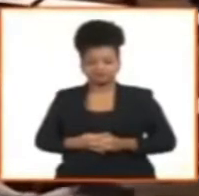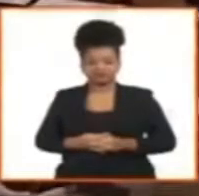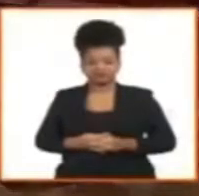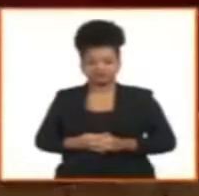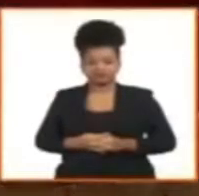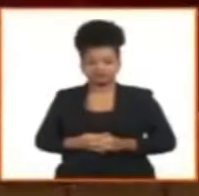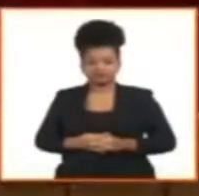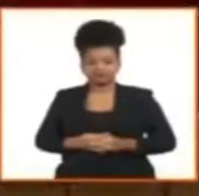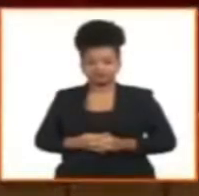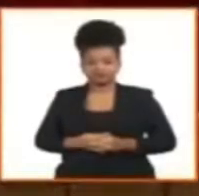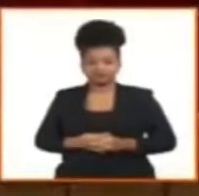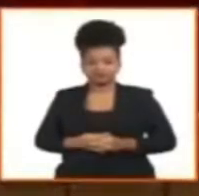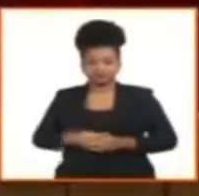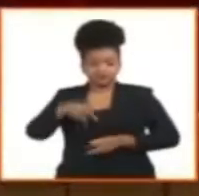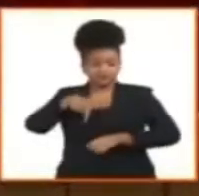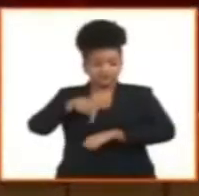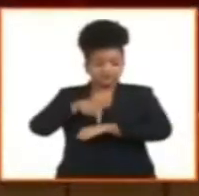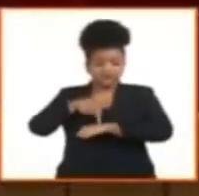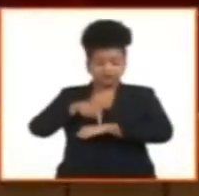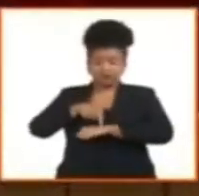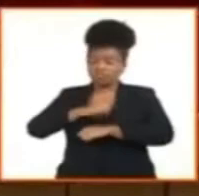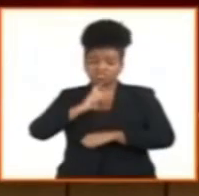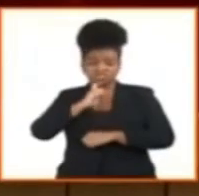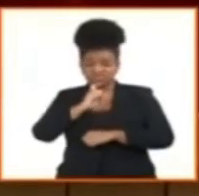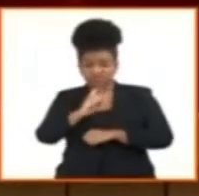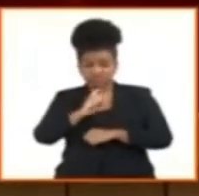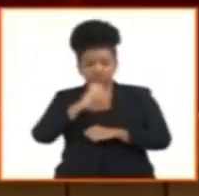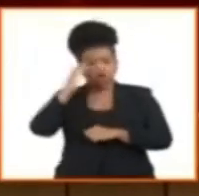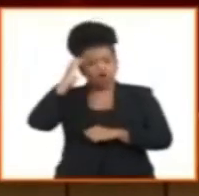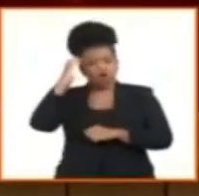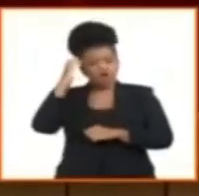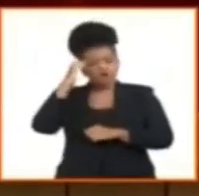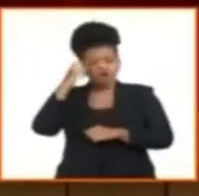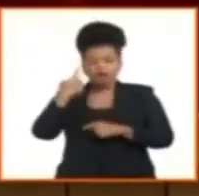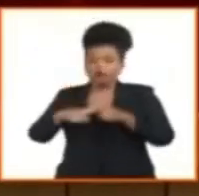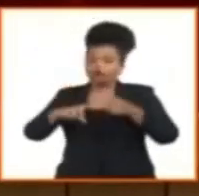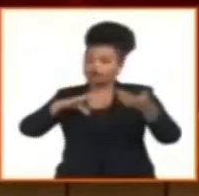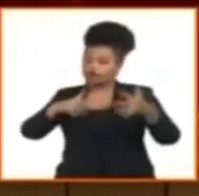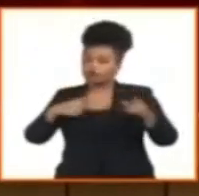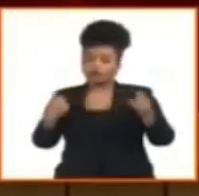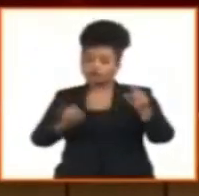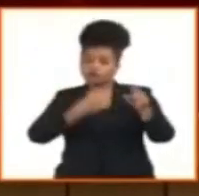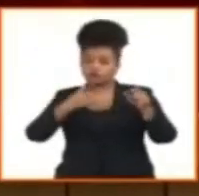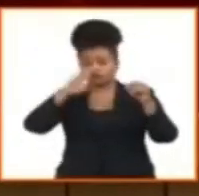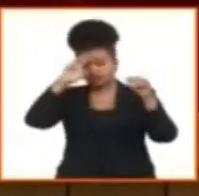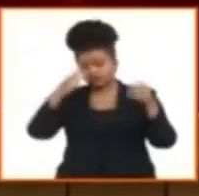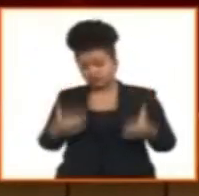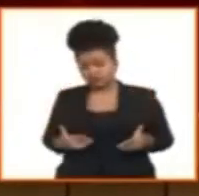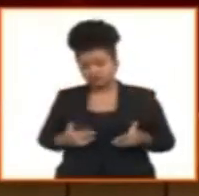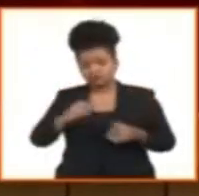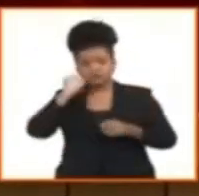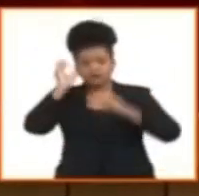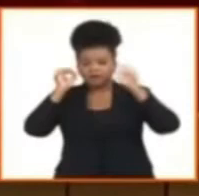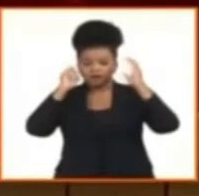En estos tiempos difíciles, nuestro gobierno ha tenido que reorientar hacia la salud y la ciencia los magros recursos de una